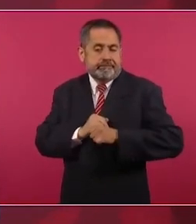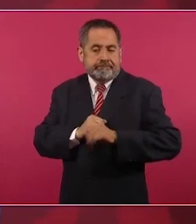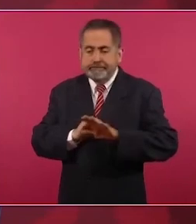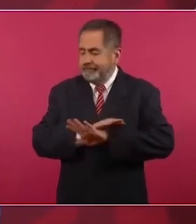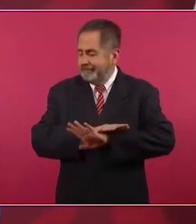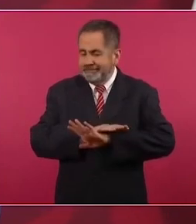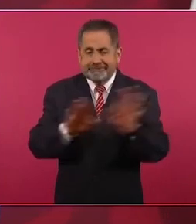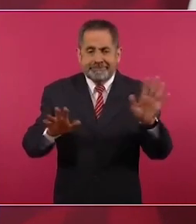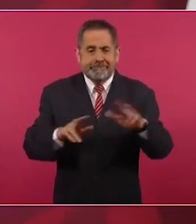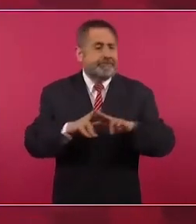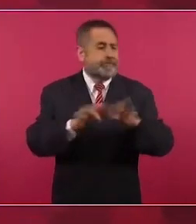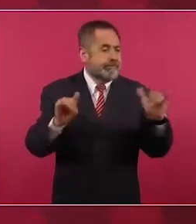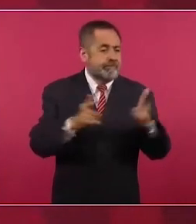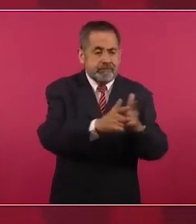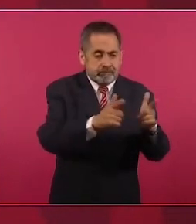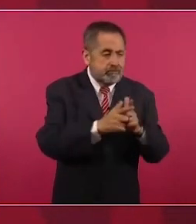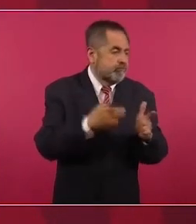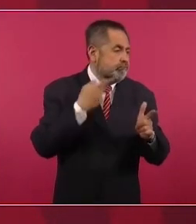ni a ningún partido.